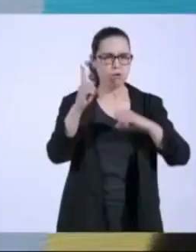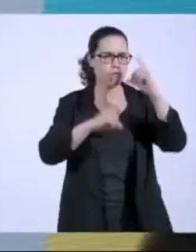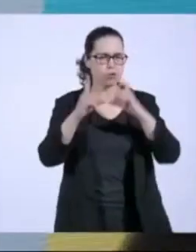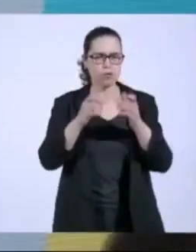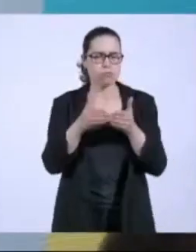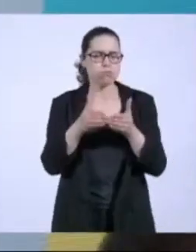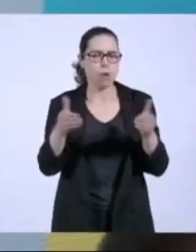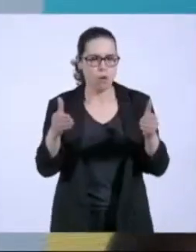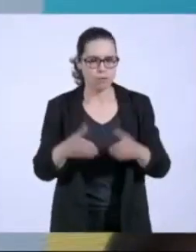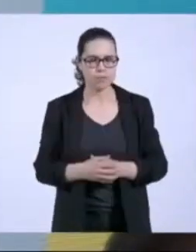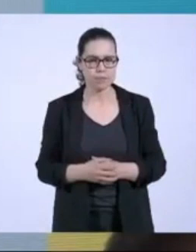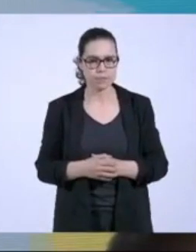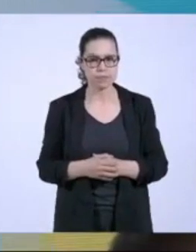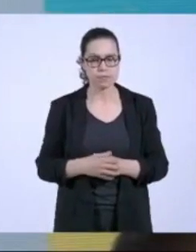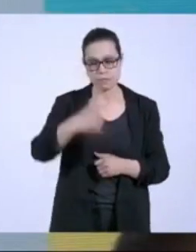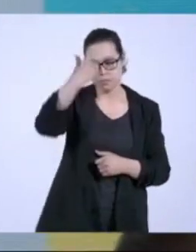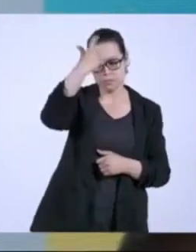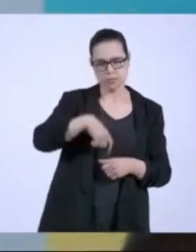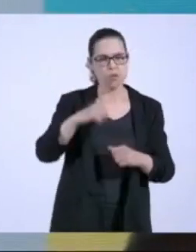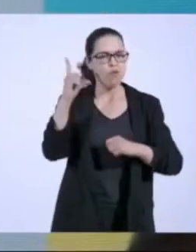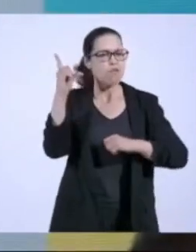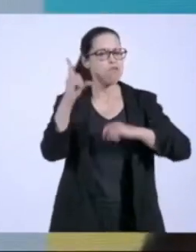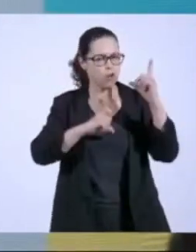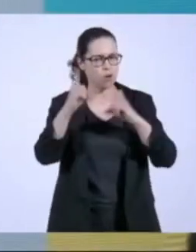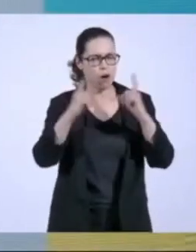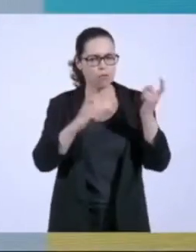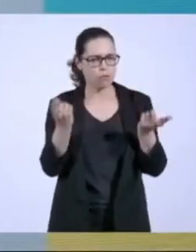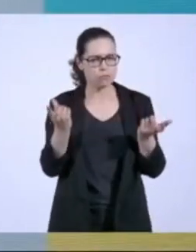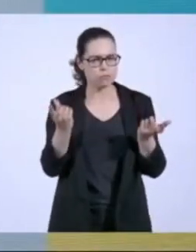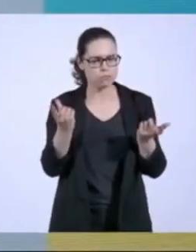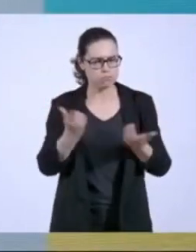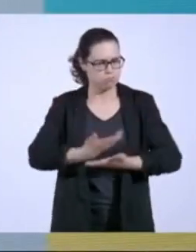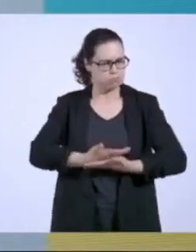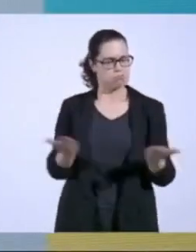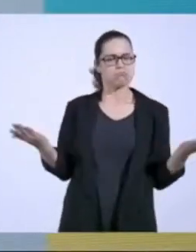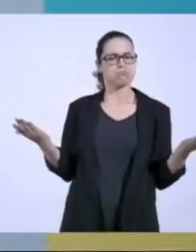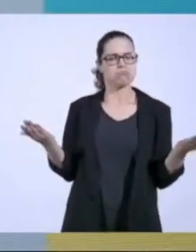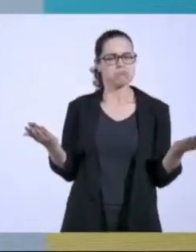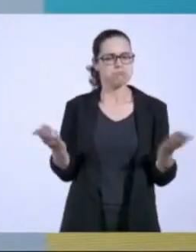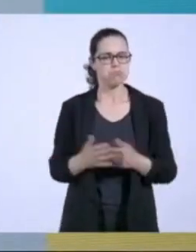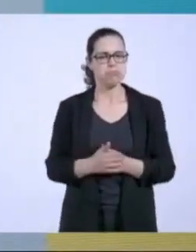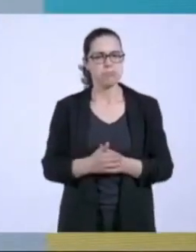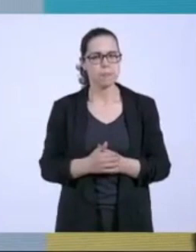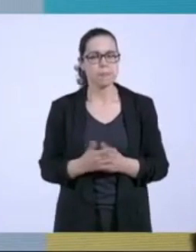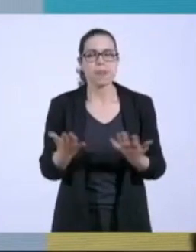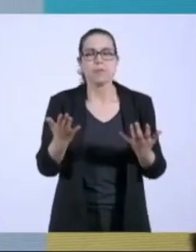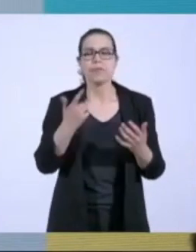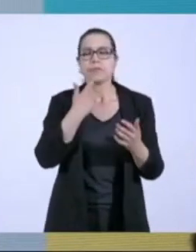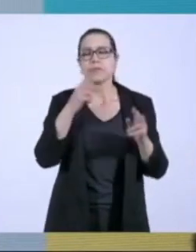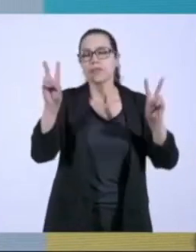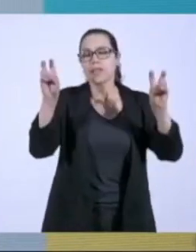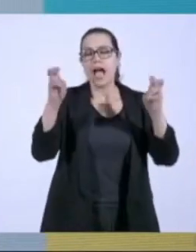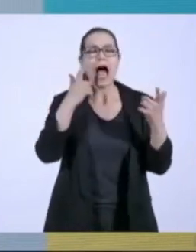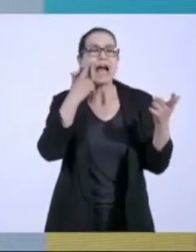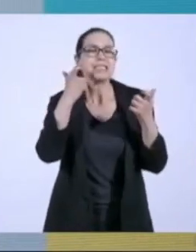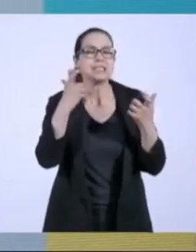Porque eu me defino como fotógrafo, sin complexos, non como os que din ser artistas que usan a